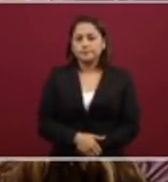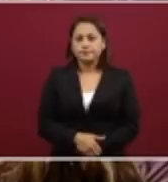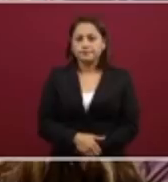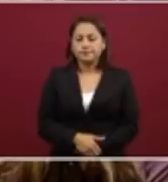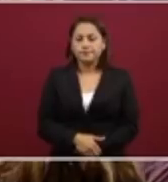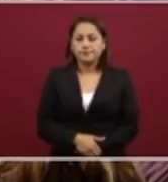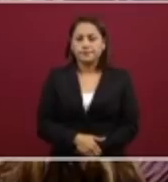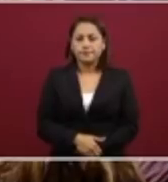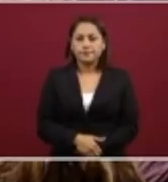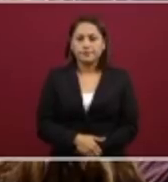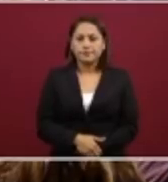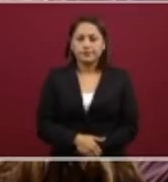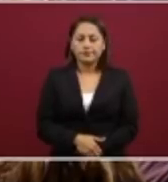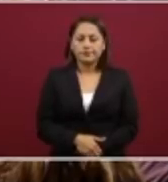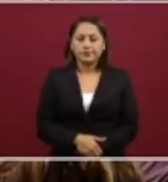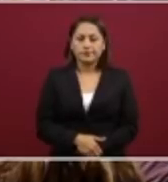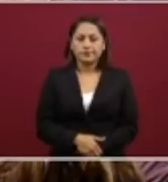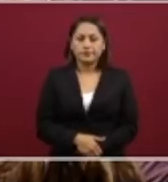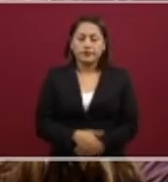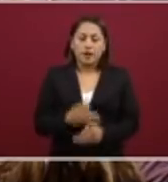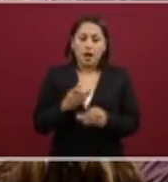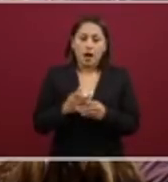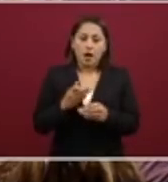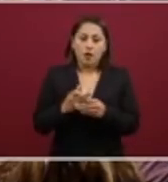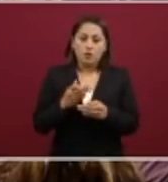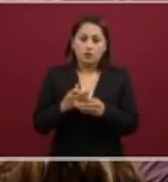evaluar el resultado del acuerdo.